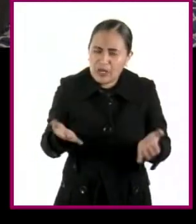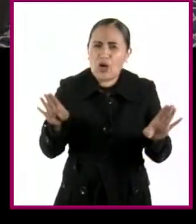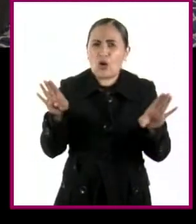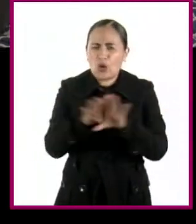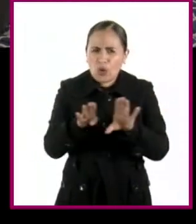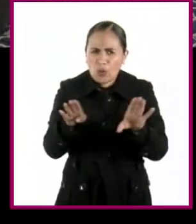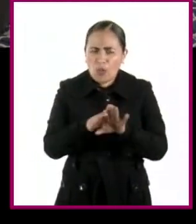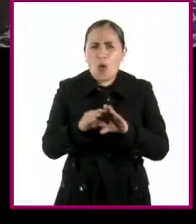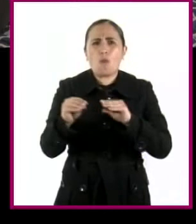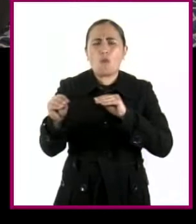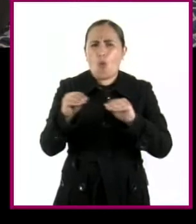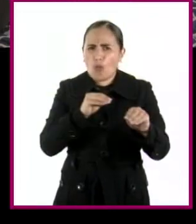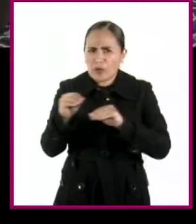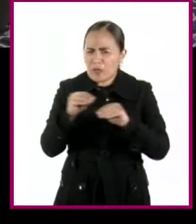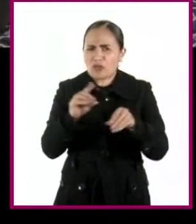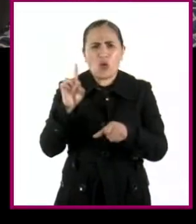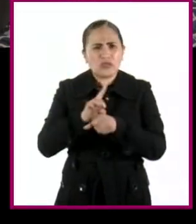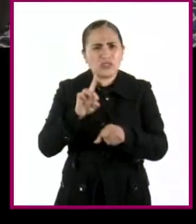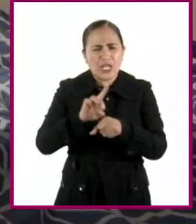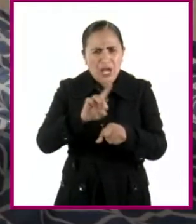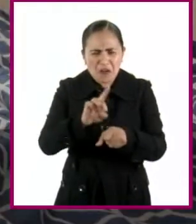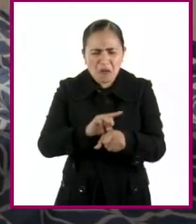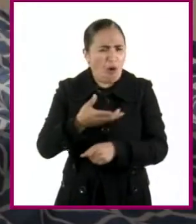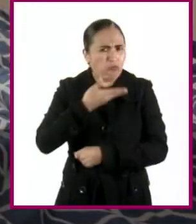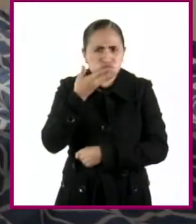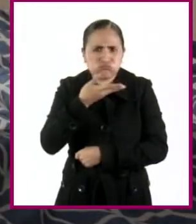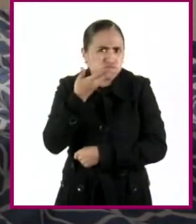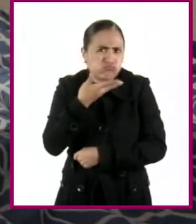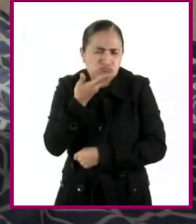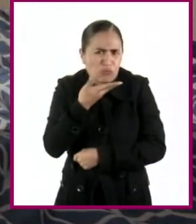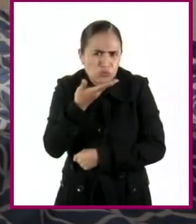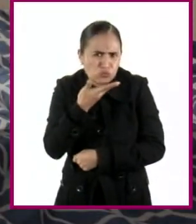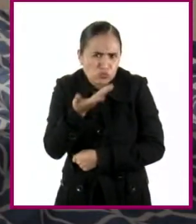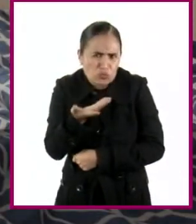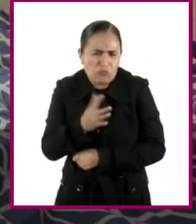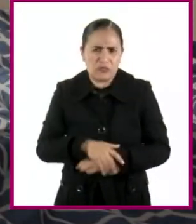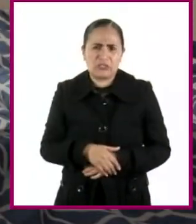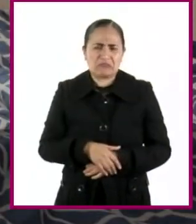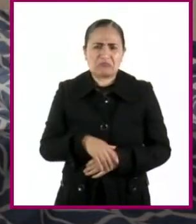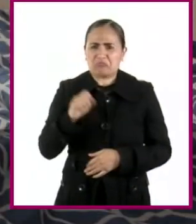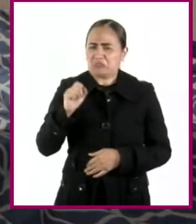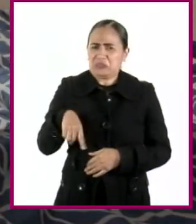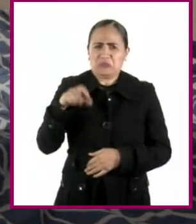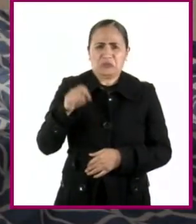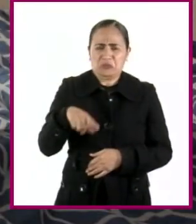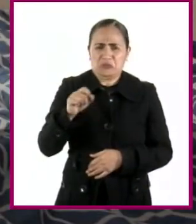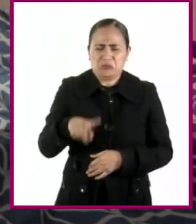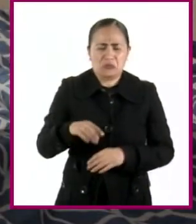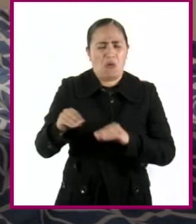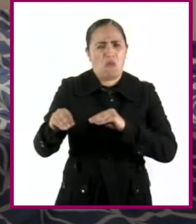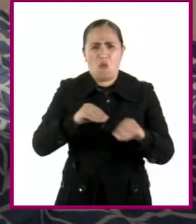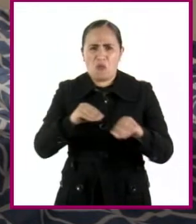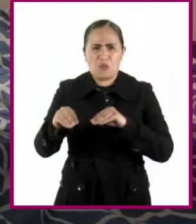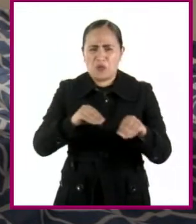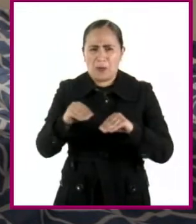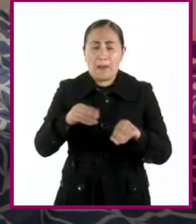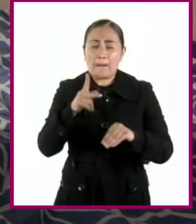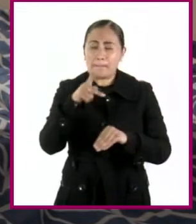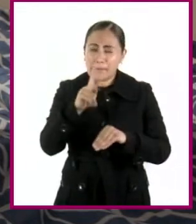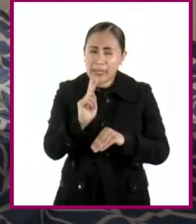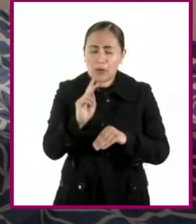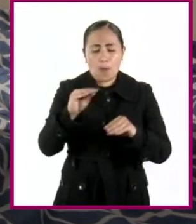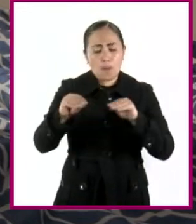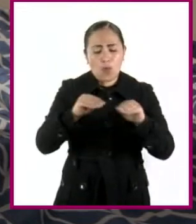hay movimientos cotidianos de los que somos presos. Es decir, todos los días estamos en constante movimiento, pero hay ciertos movimientos